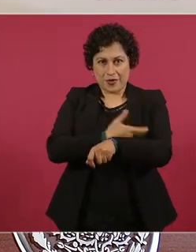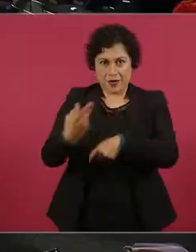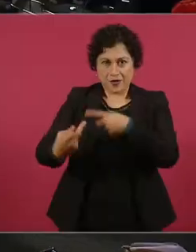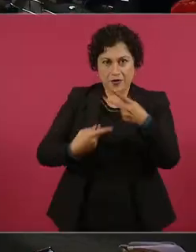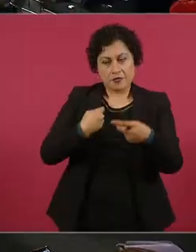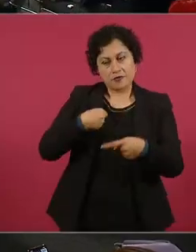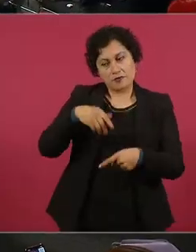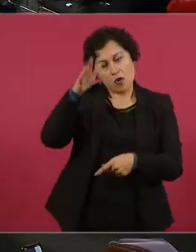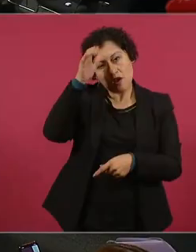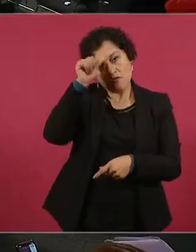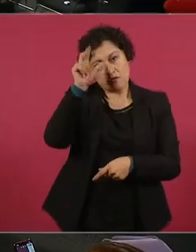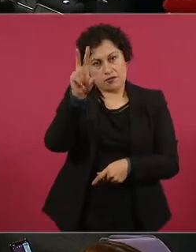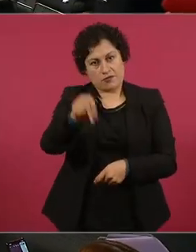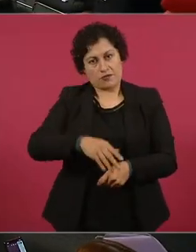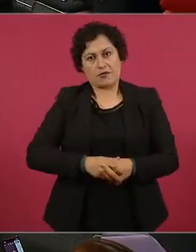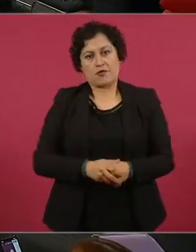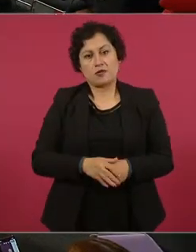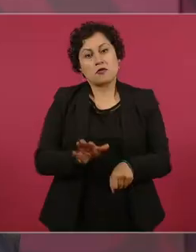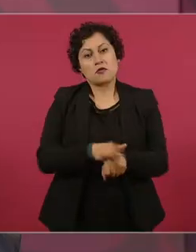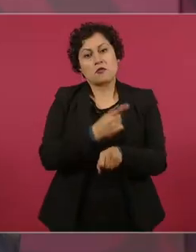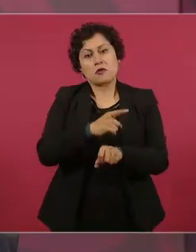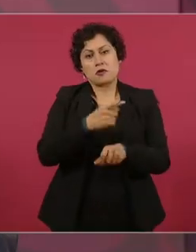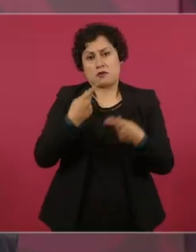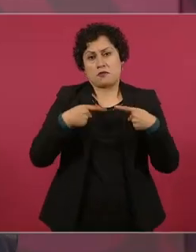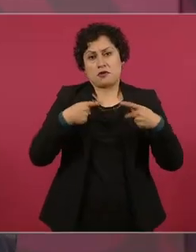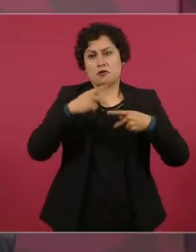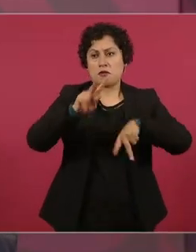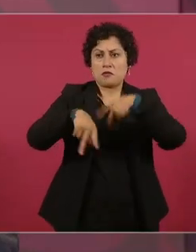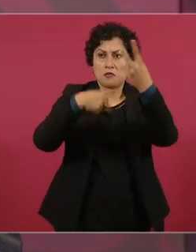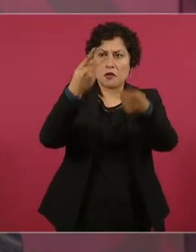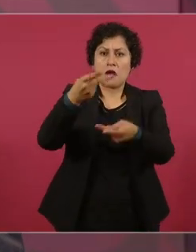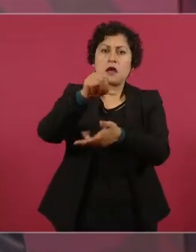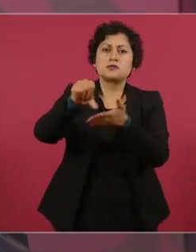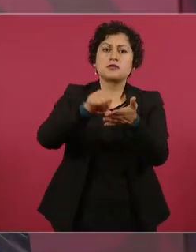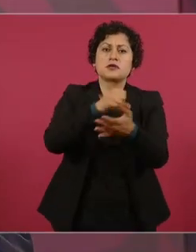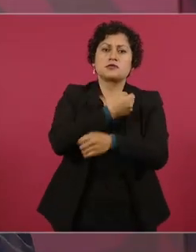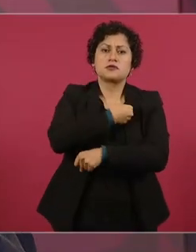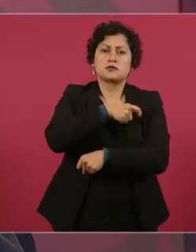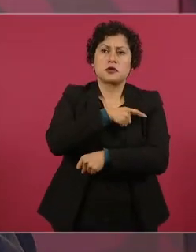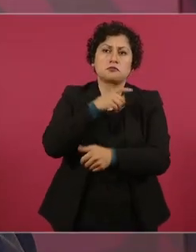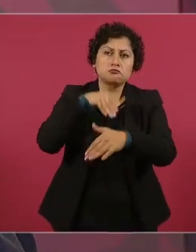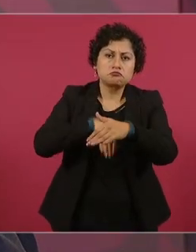puede ir a un centro de salud y vacunarse sin pagar.